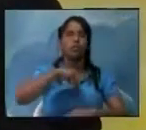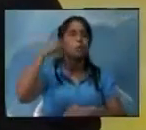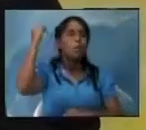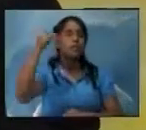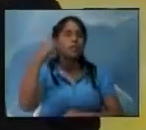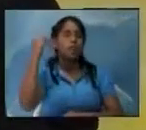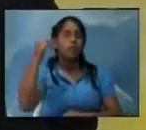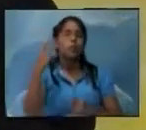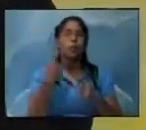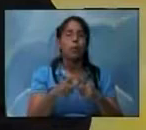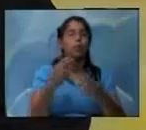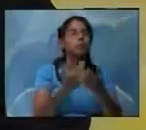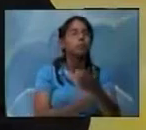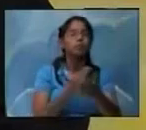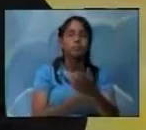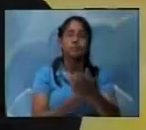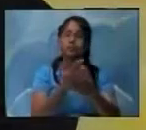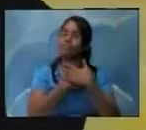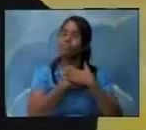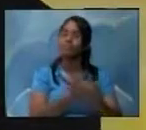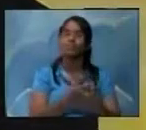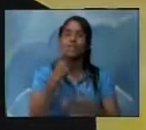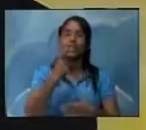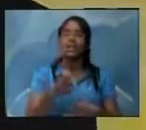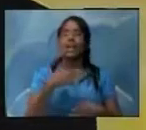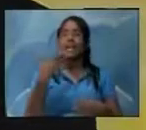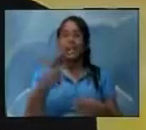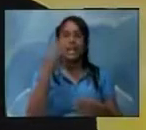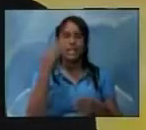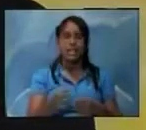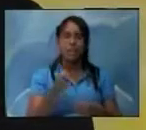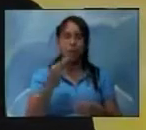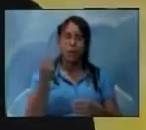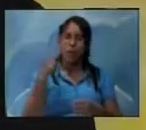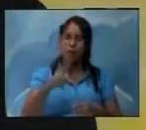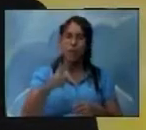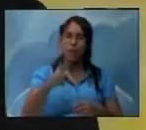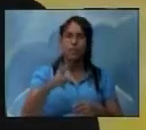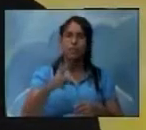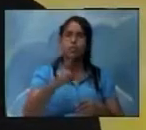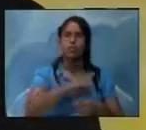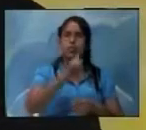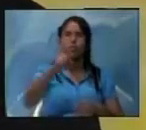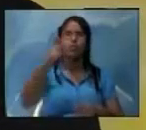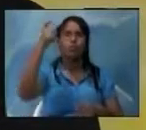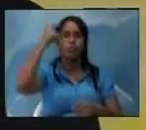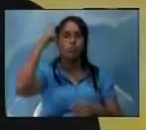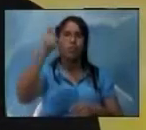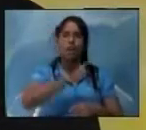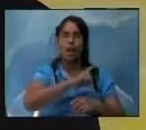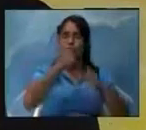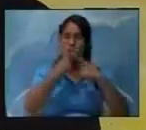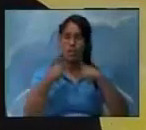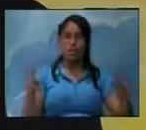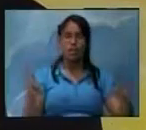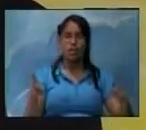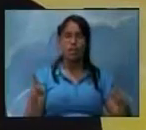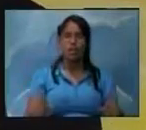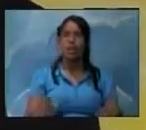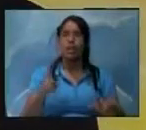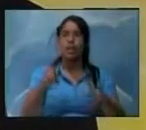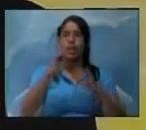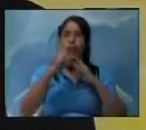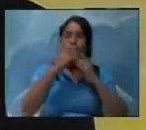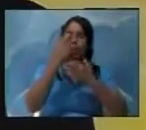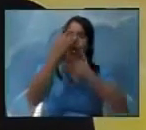pensamos. Pero hermanos queridos, déjenme decirles que siempre habrá de Dios un día de liberación.